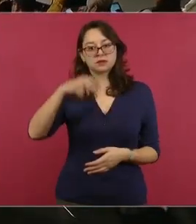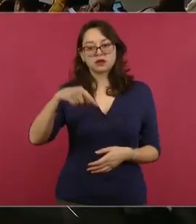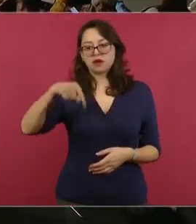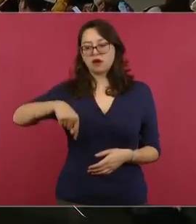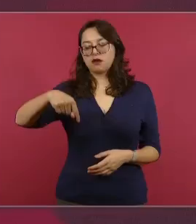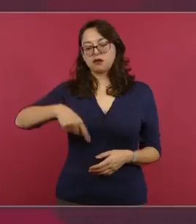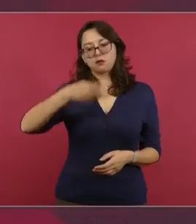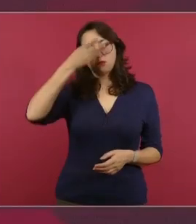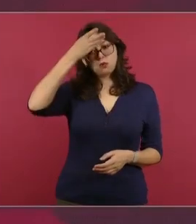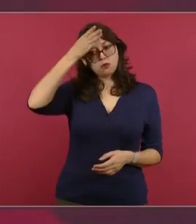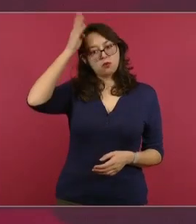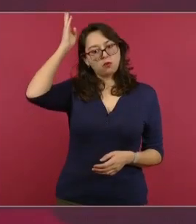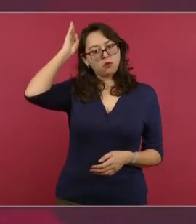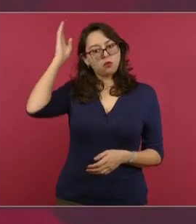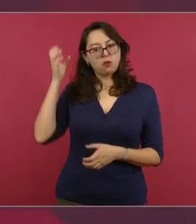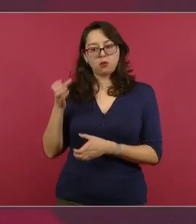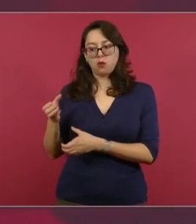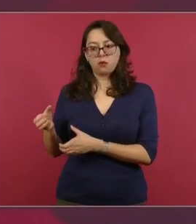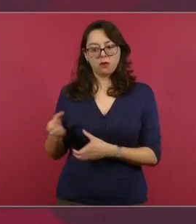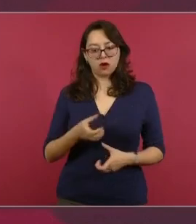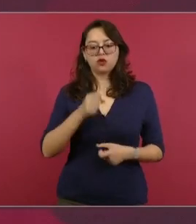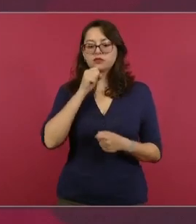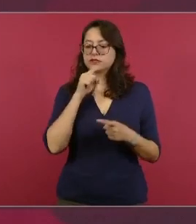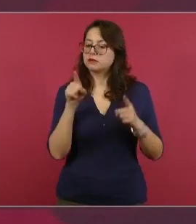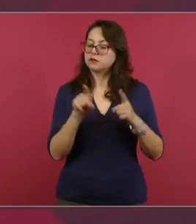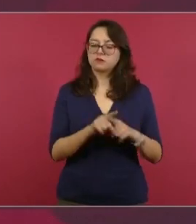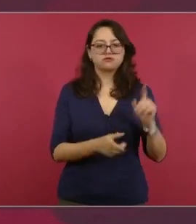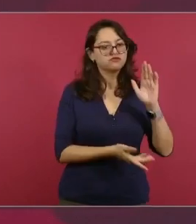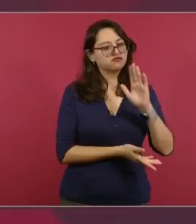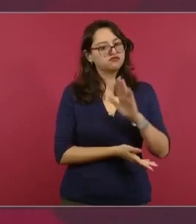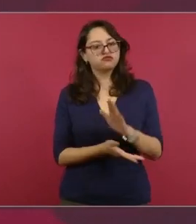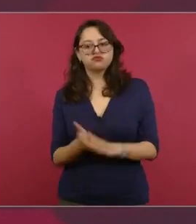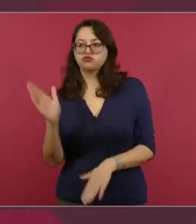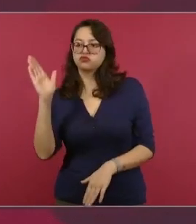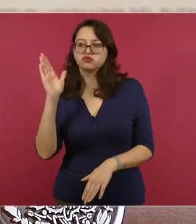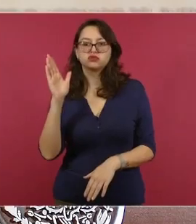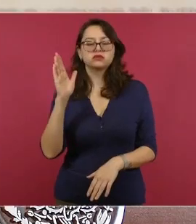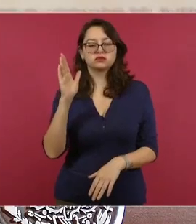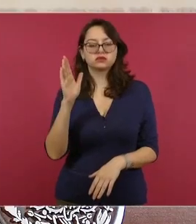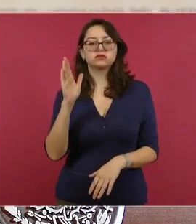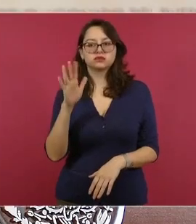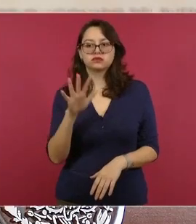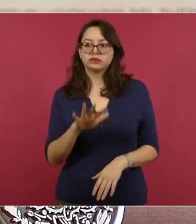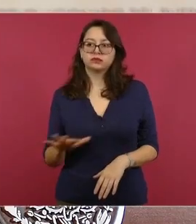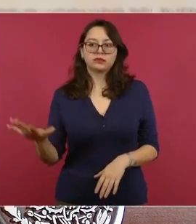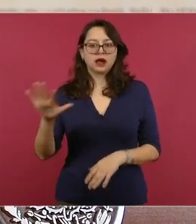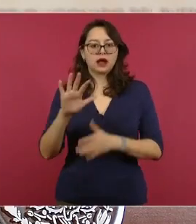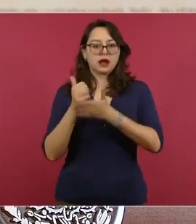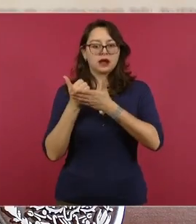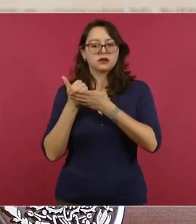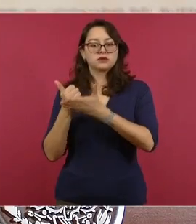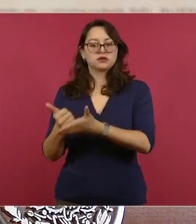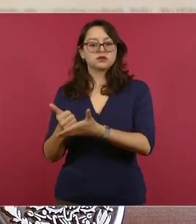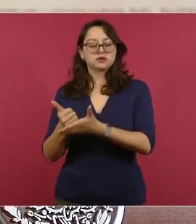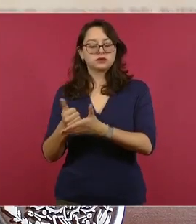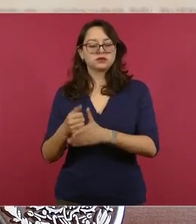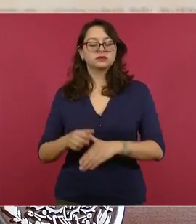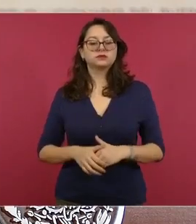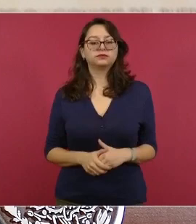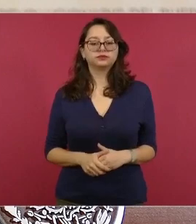bomberos de la Ciudad de México a ayudar. En el caso